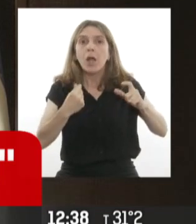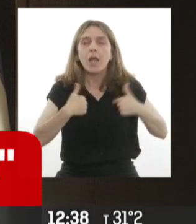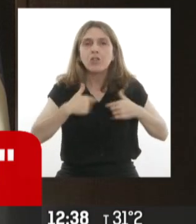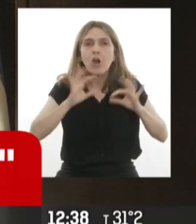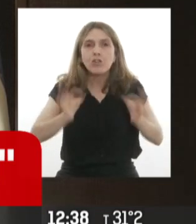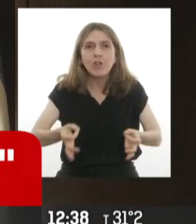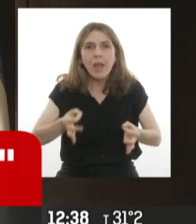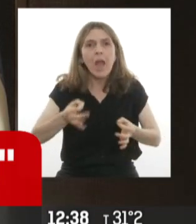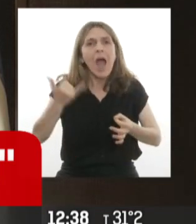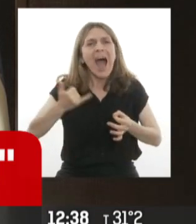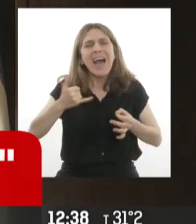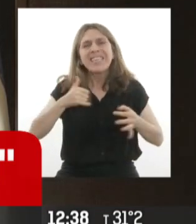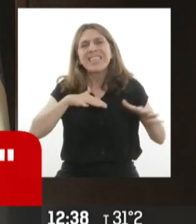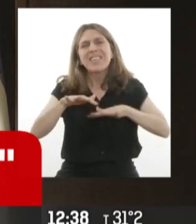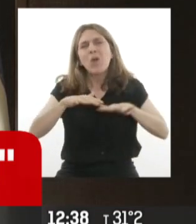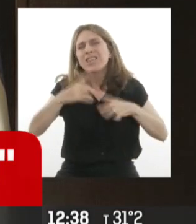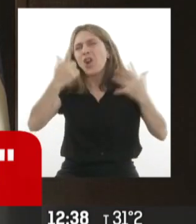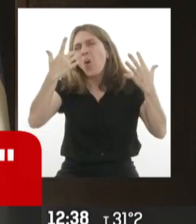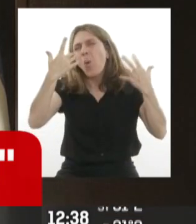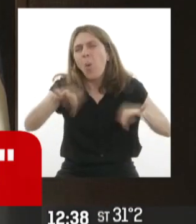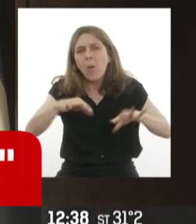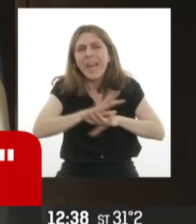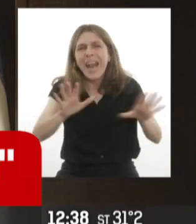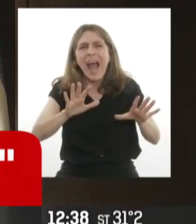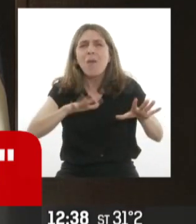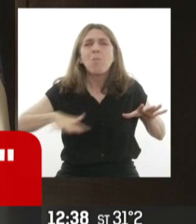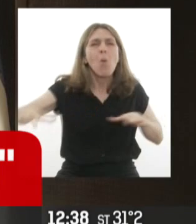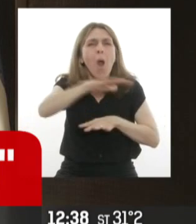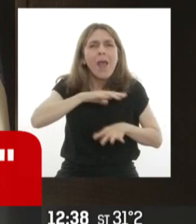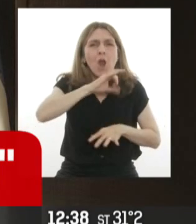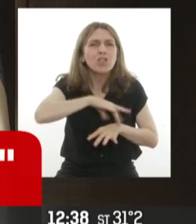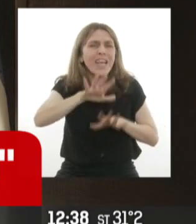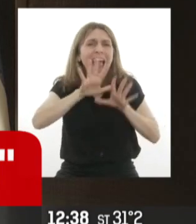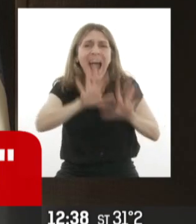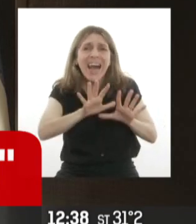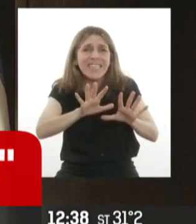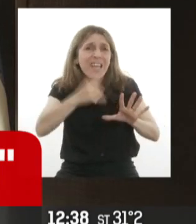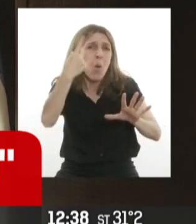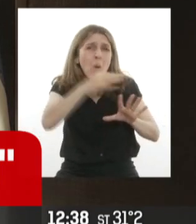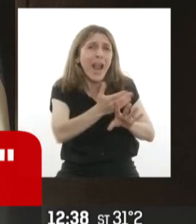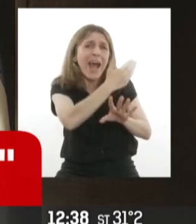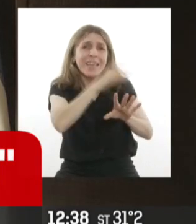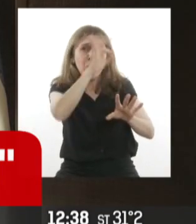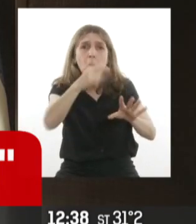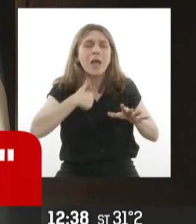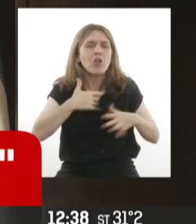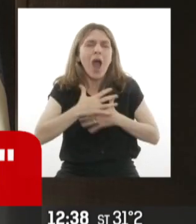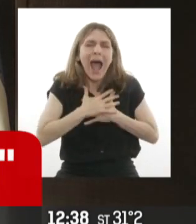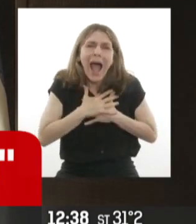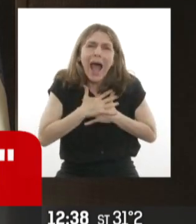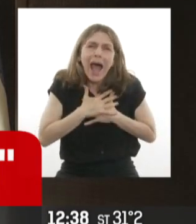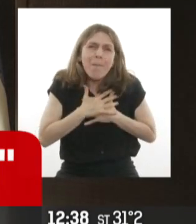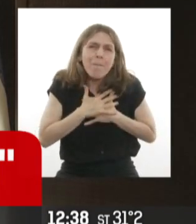un momento histórico único en la vida de un pueblo. Pero además se trata de un pueblo al que yo amo